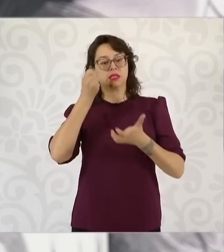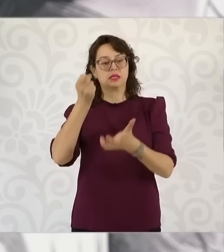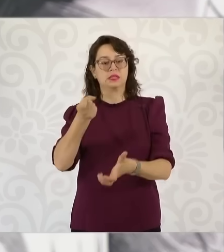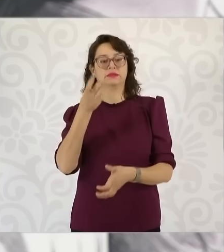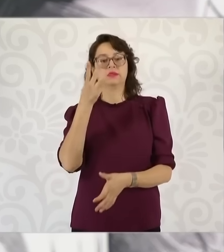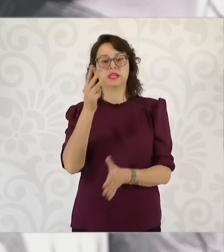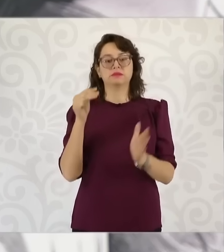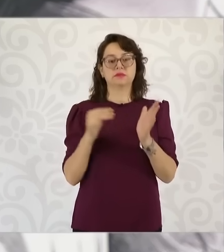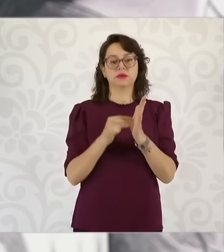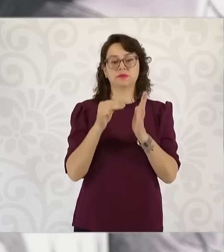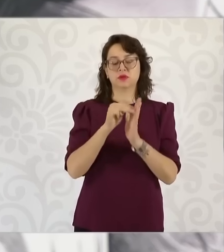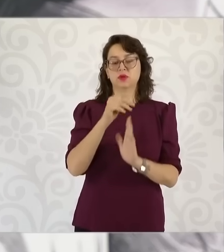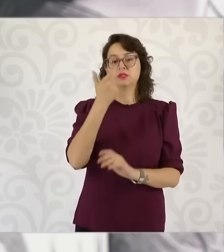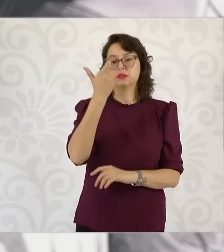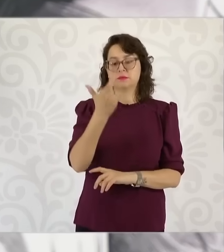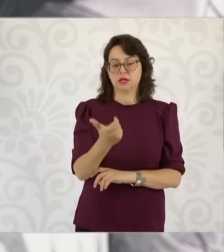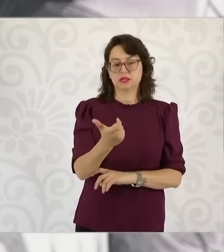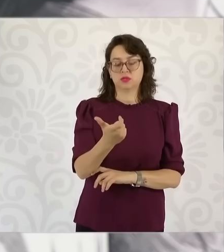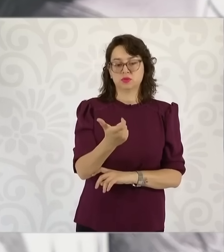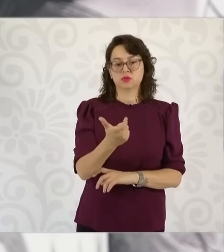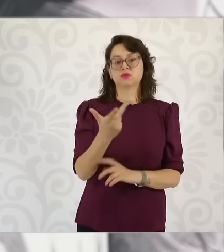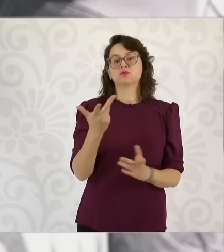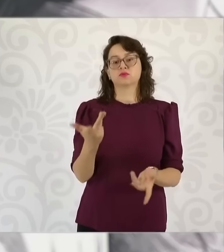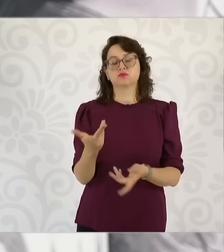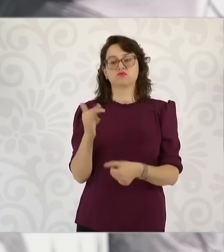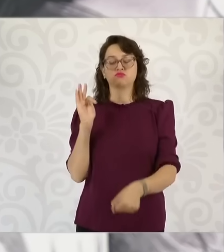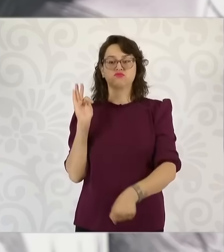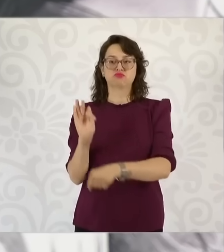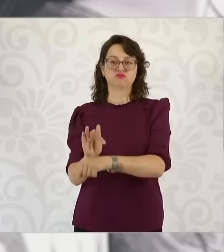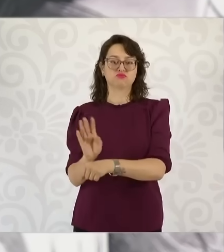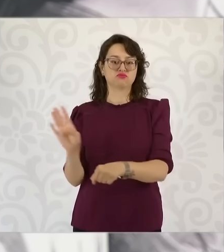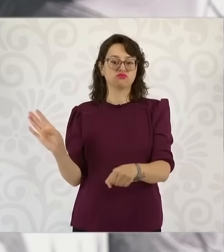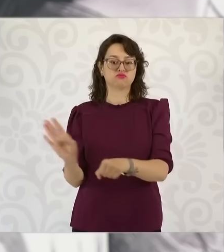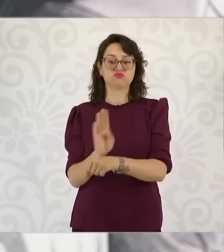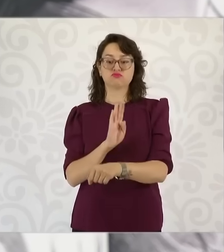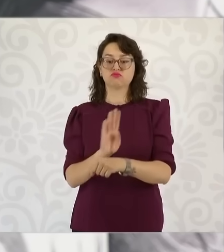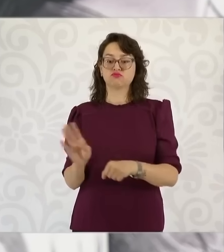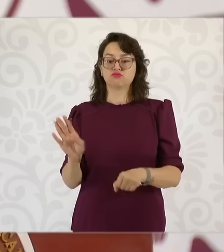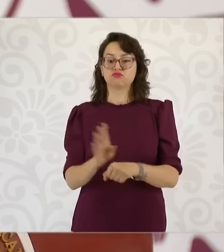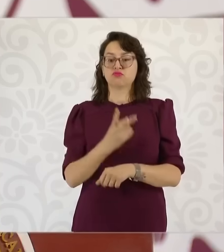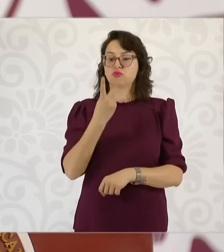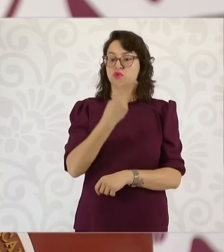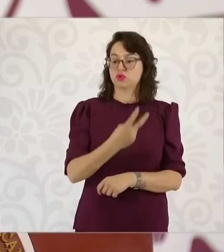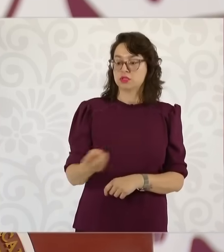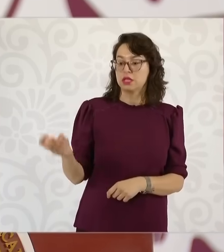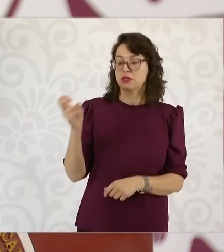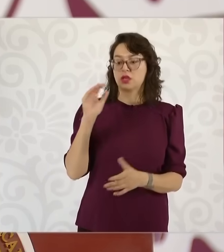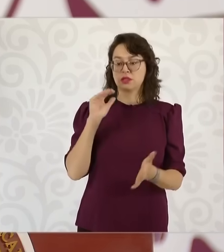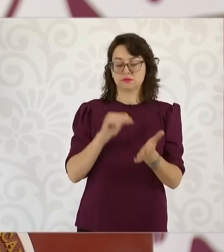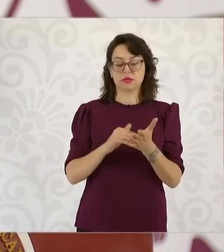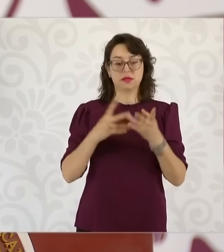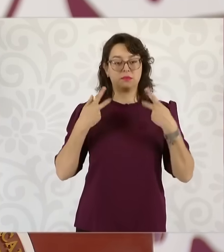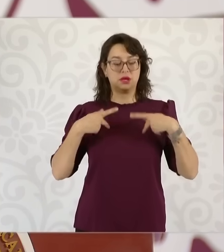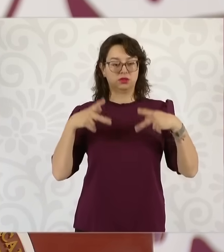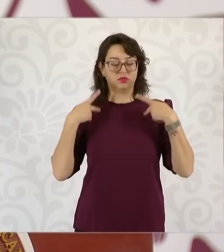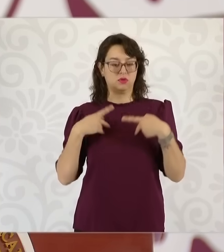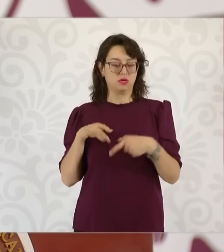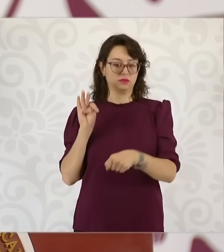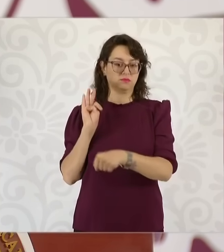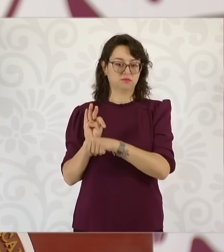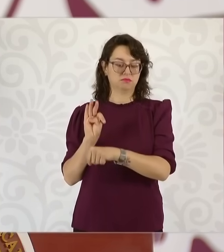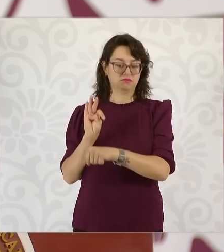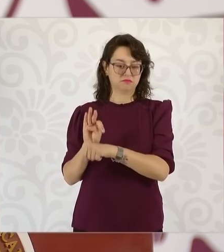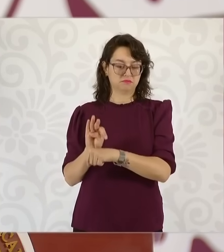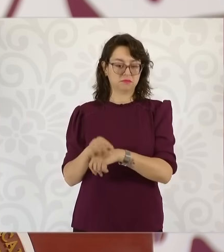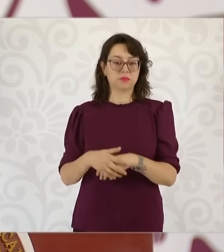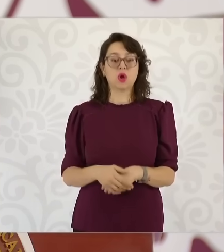3,000 millones de pesos y se va a beneficiar a más de 200,000 derechohabientes del estado de Oaxaca